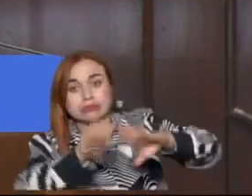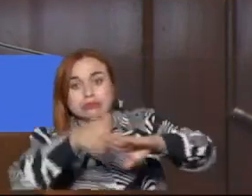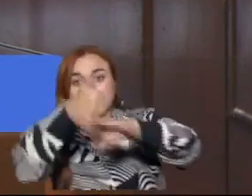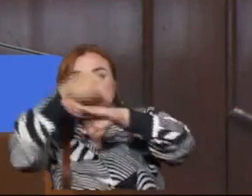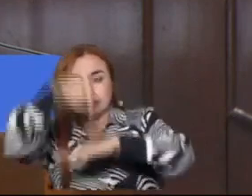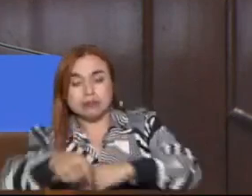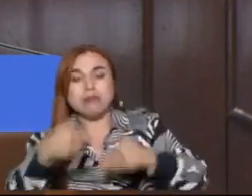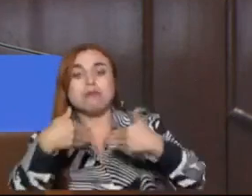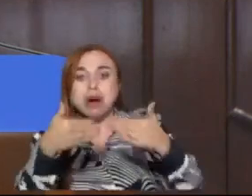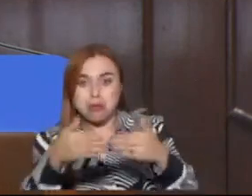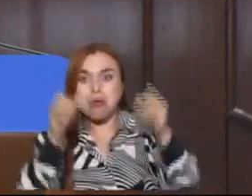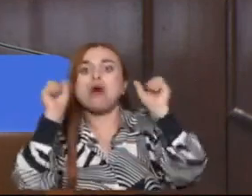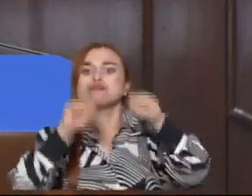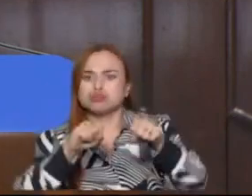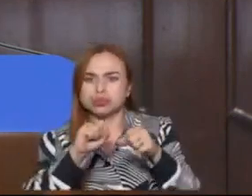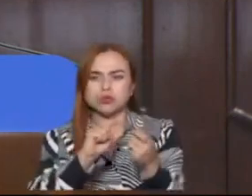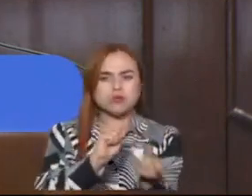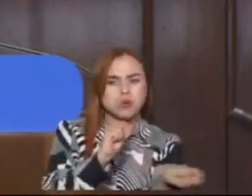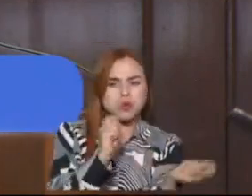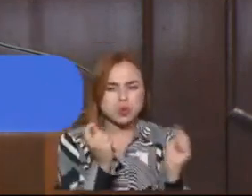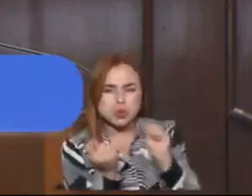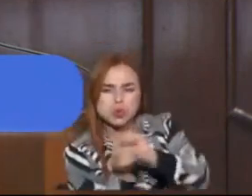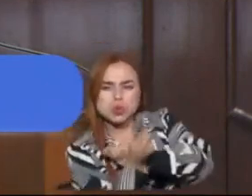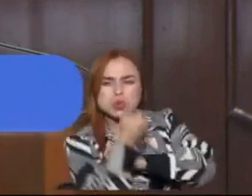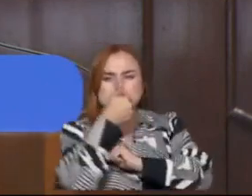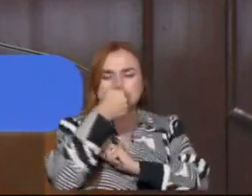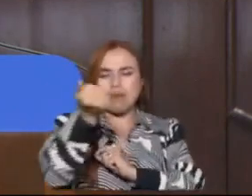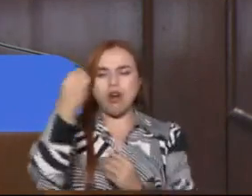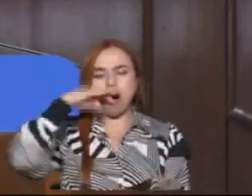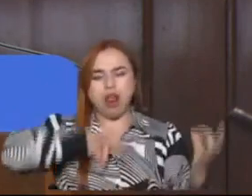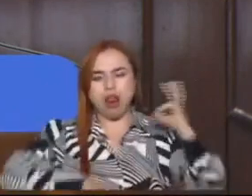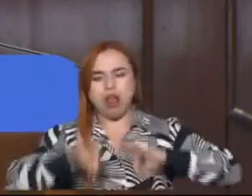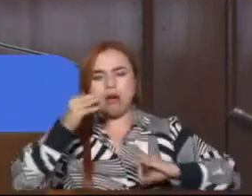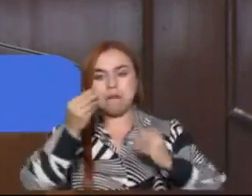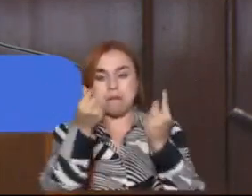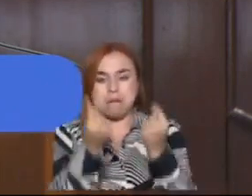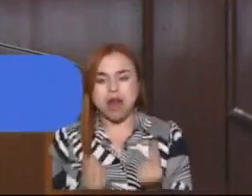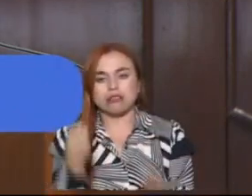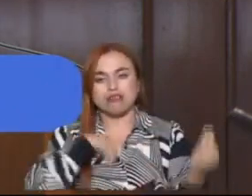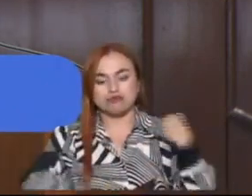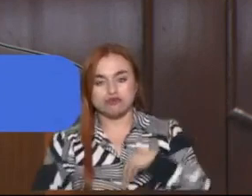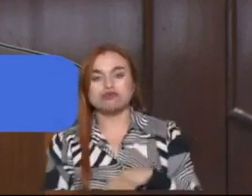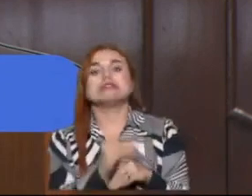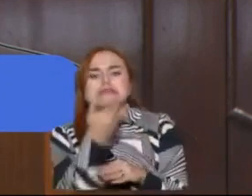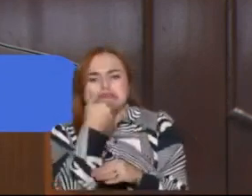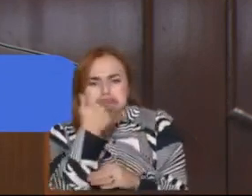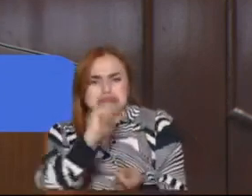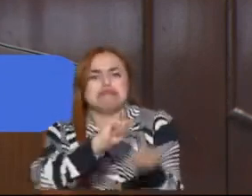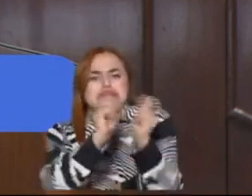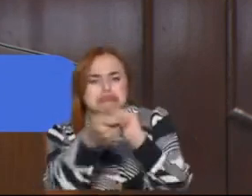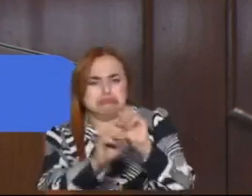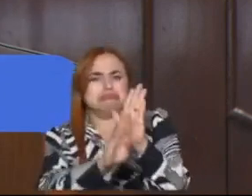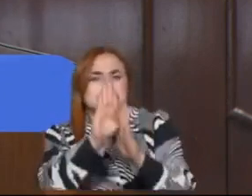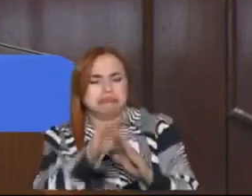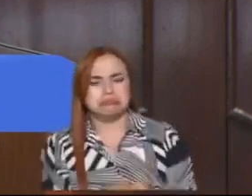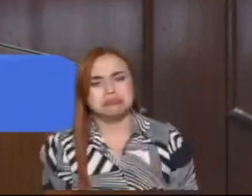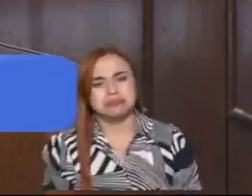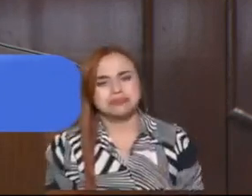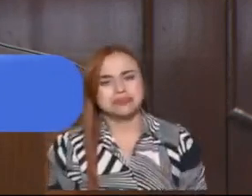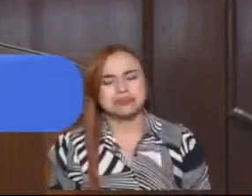Señoras y señores, en tan solo 4 meses, mayo del